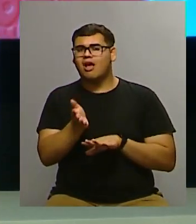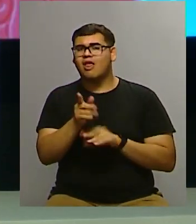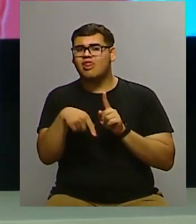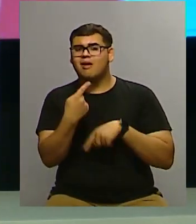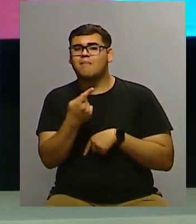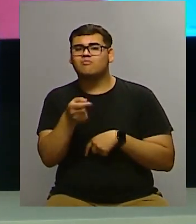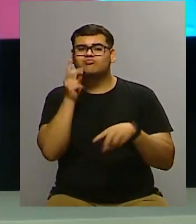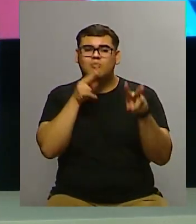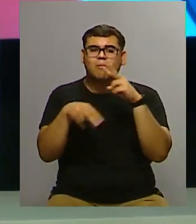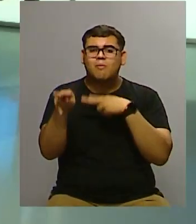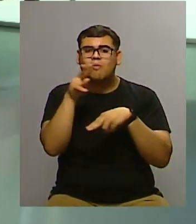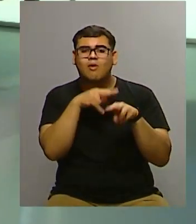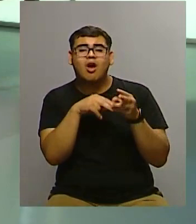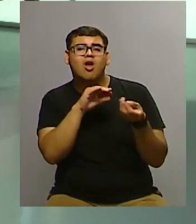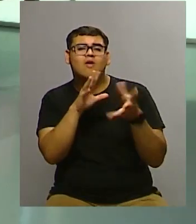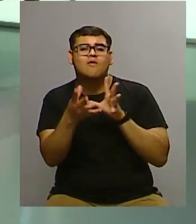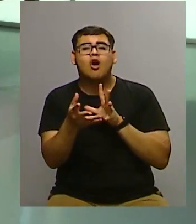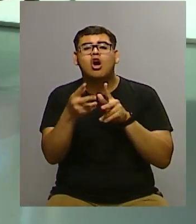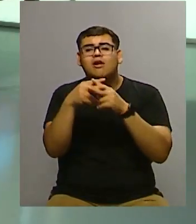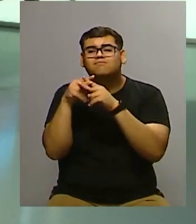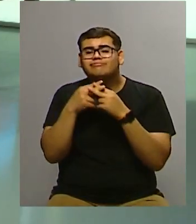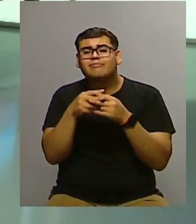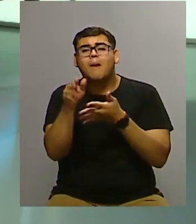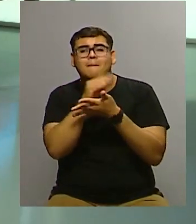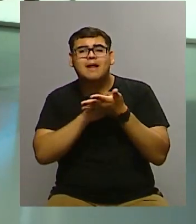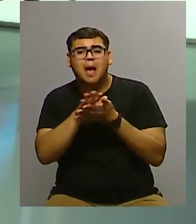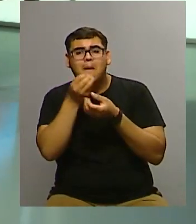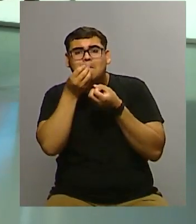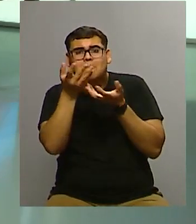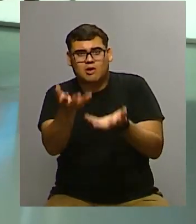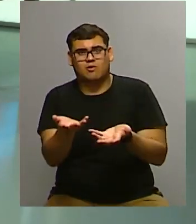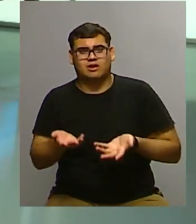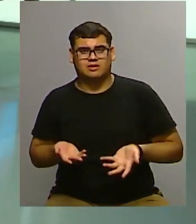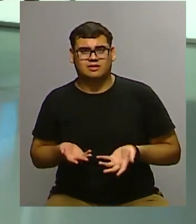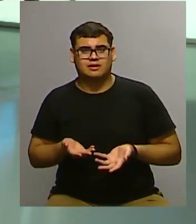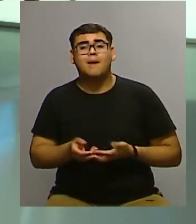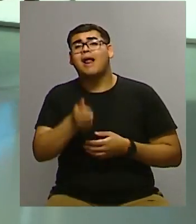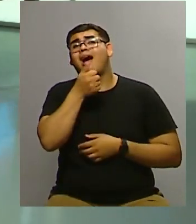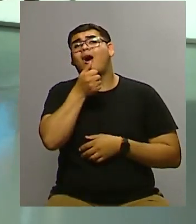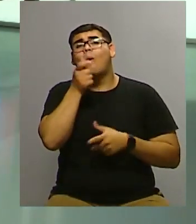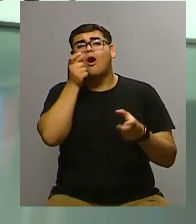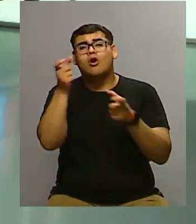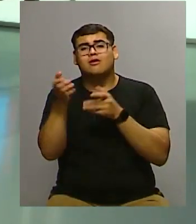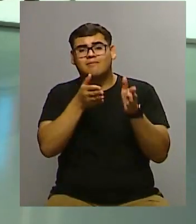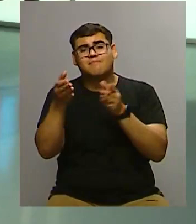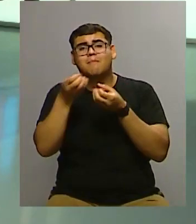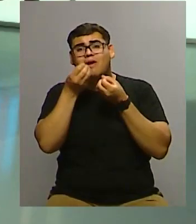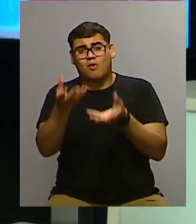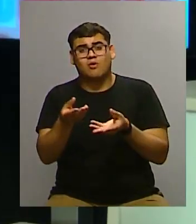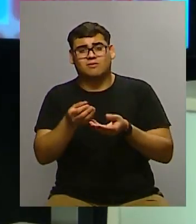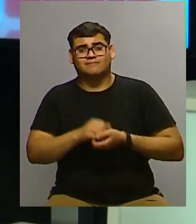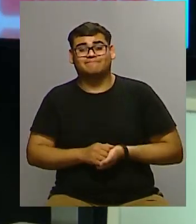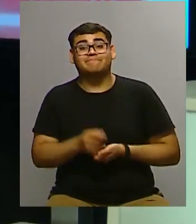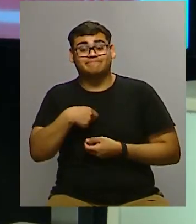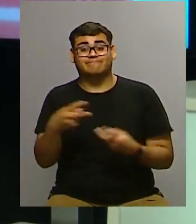herramientas o inversiones para mejorar lo que diagnosticaste. La administración del agua, en definitiva. Martín, nos vamos a ir a una pausa.